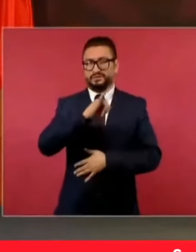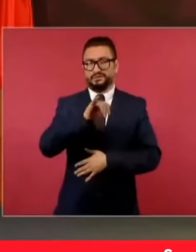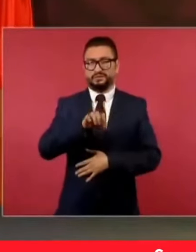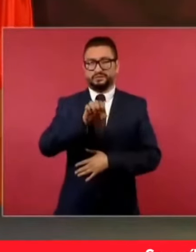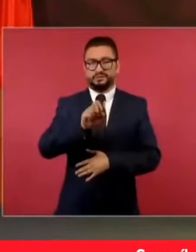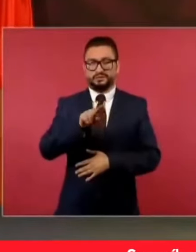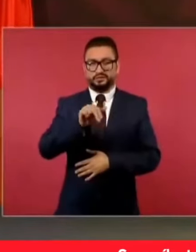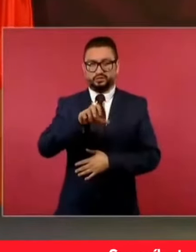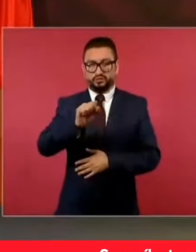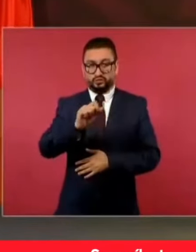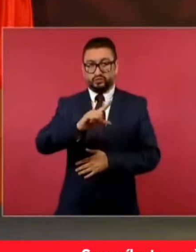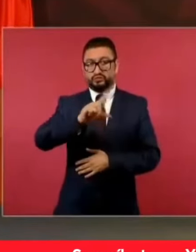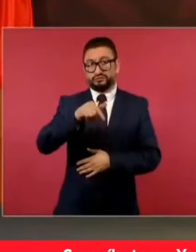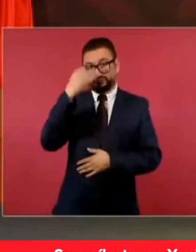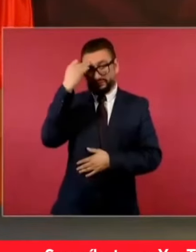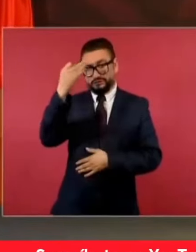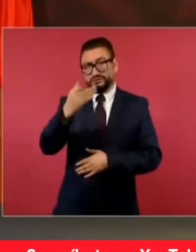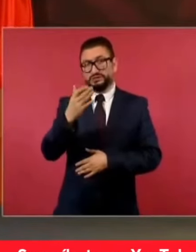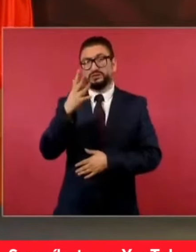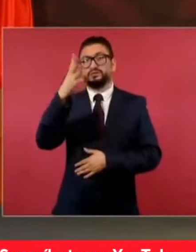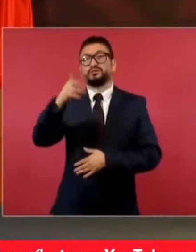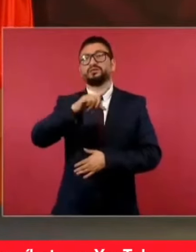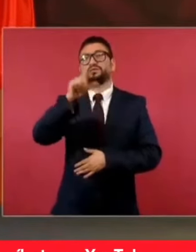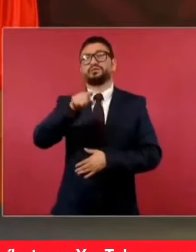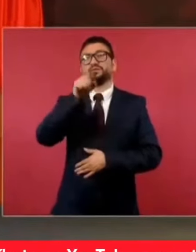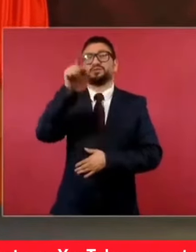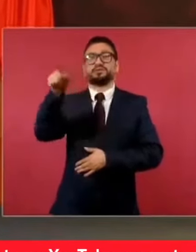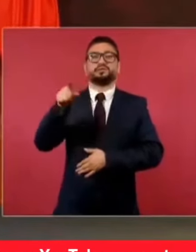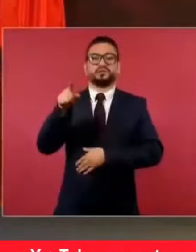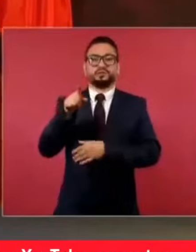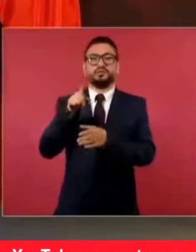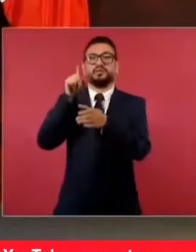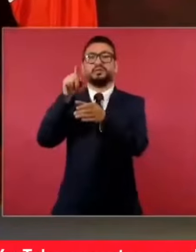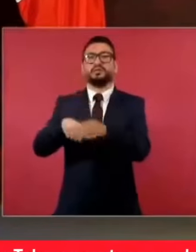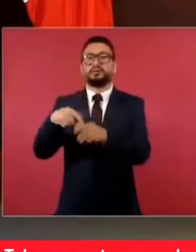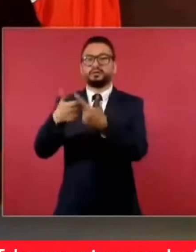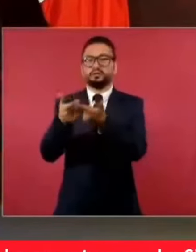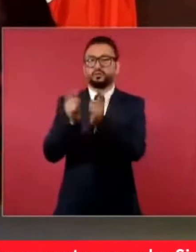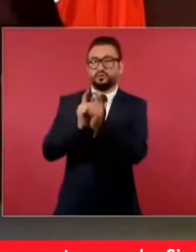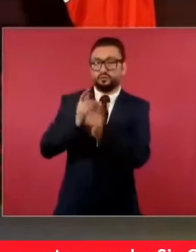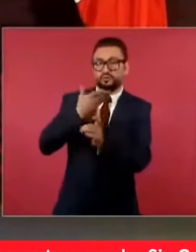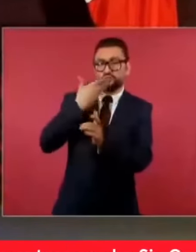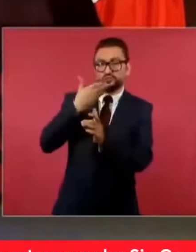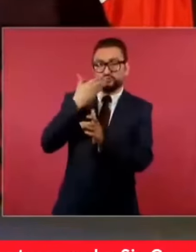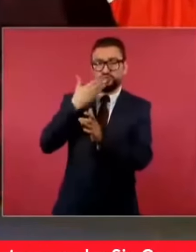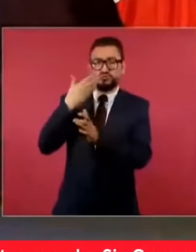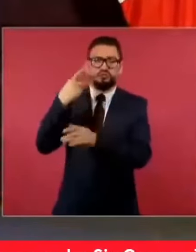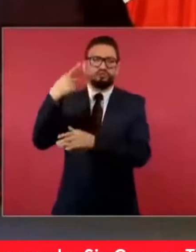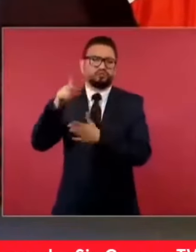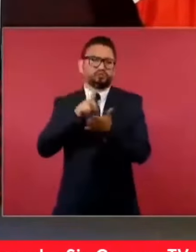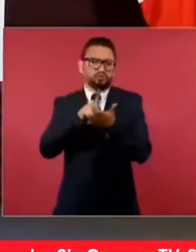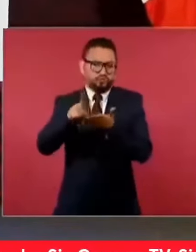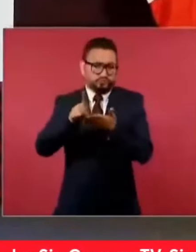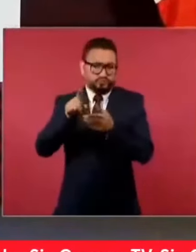y se va a militar al bloque conservador. Claro que tiene derecho,